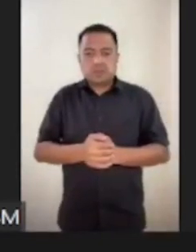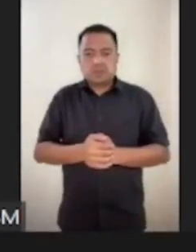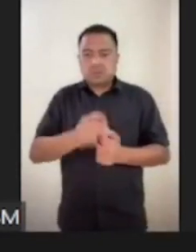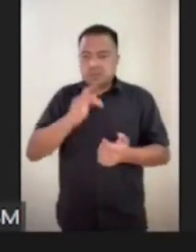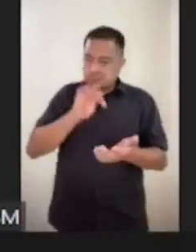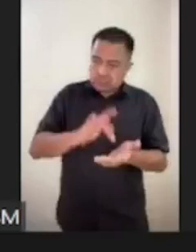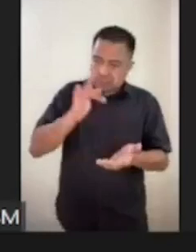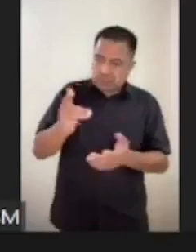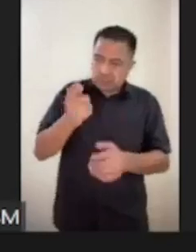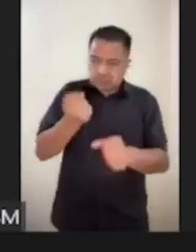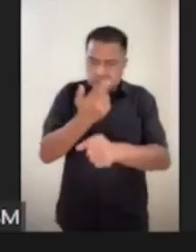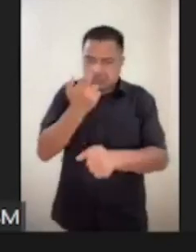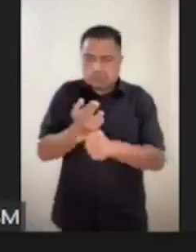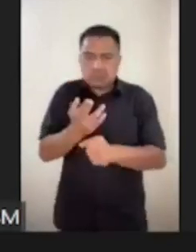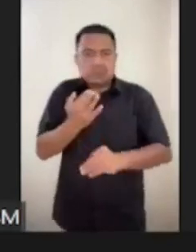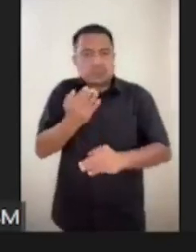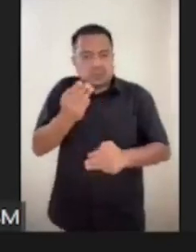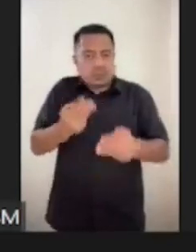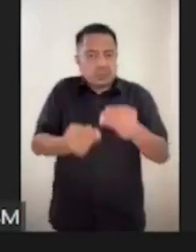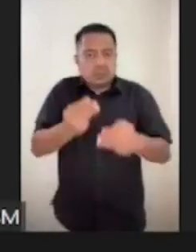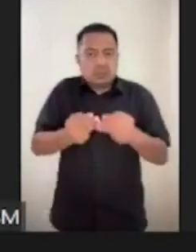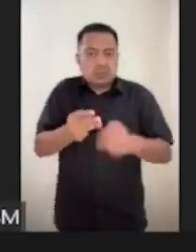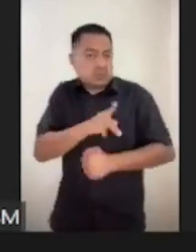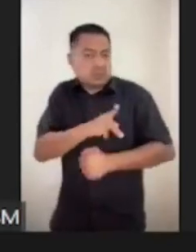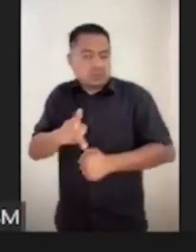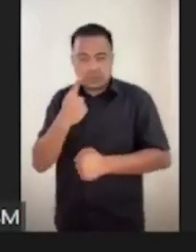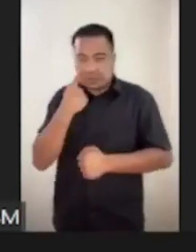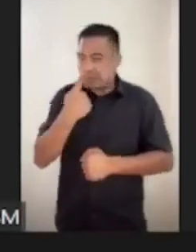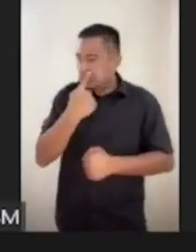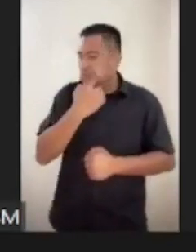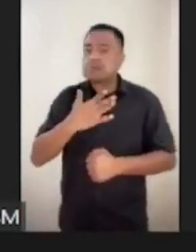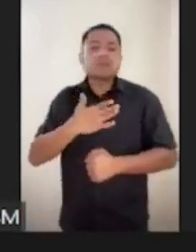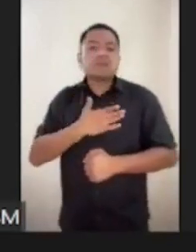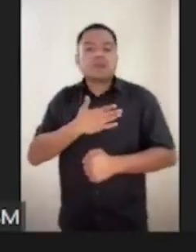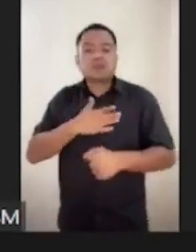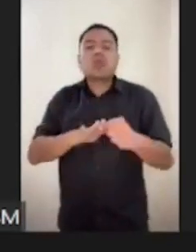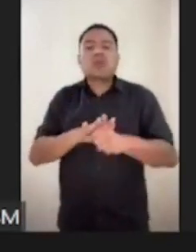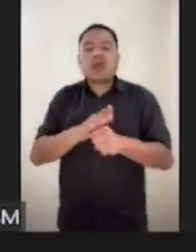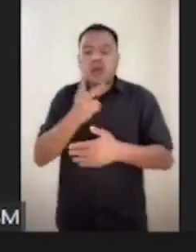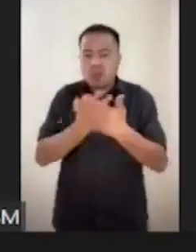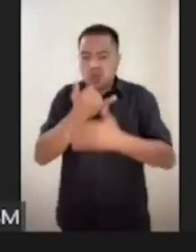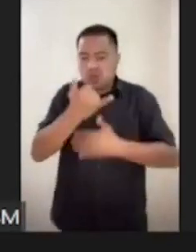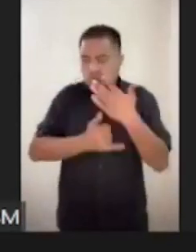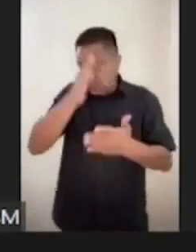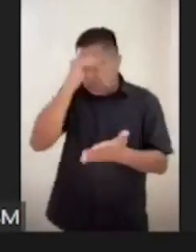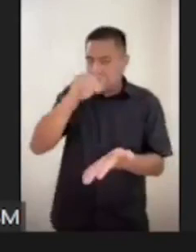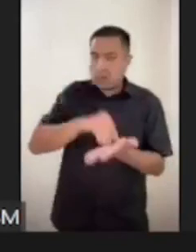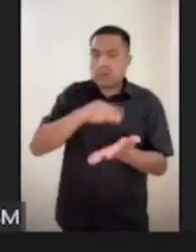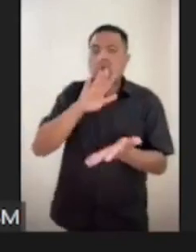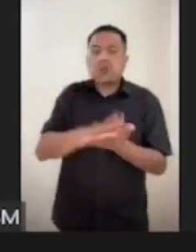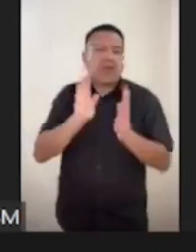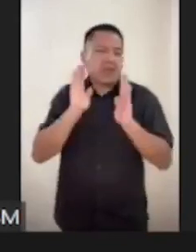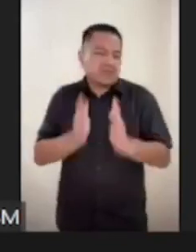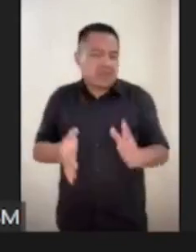Gracias, secretario. Magistradas, magistrado, está a nuestra consideración los proyectos de acuerdos plenarios de los que se ha dado